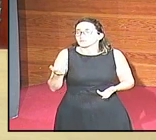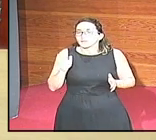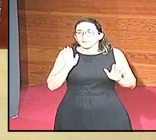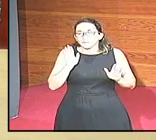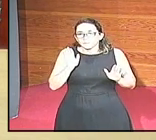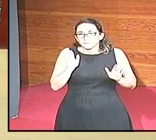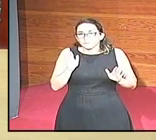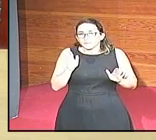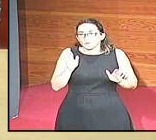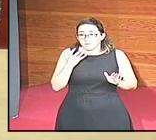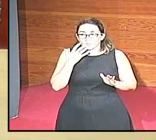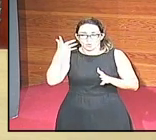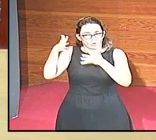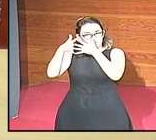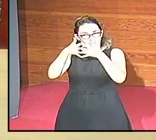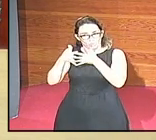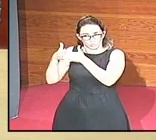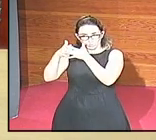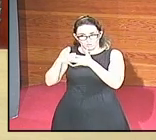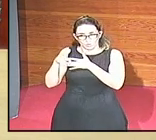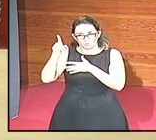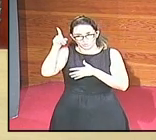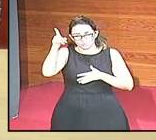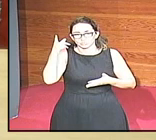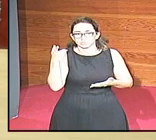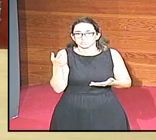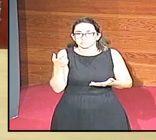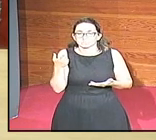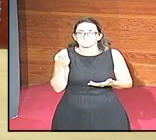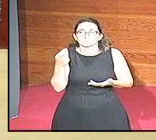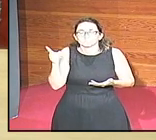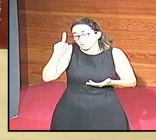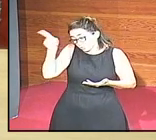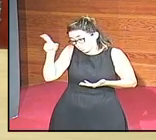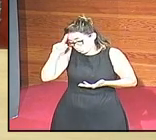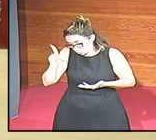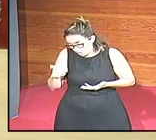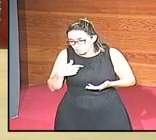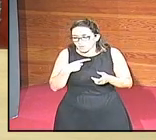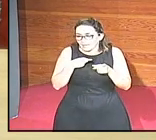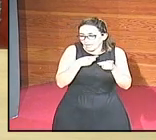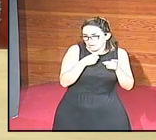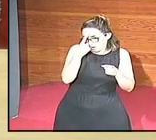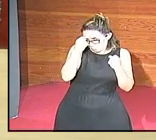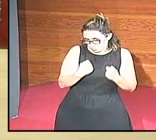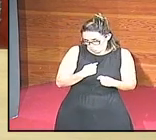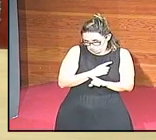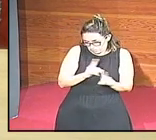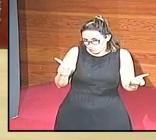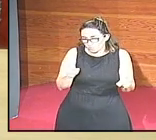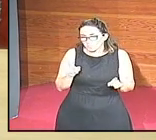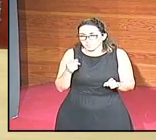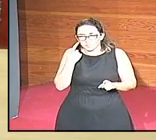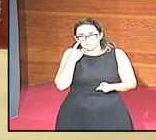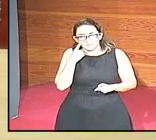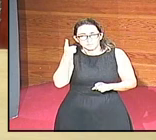está Estados Unidos y no sabes, yo tampoco entiendo mucho las guerras, pero como que ahí está